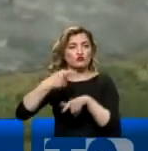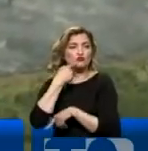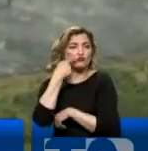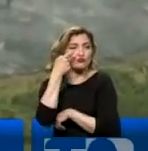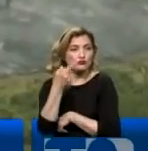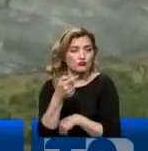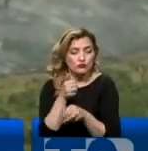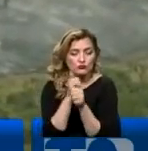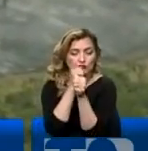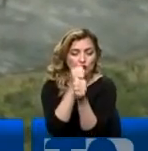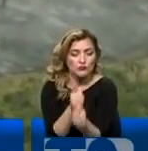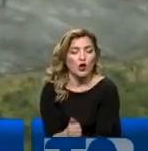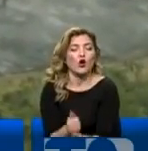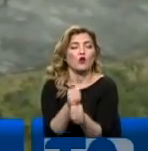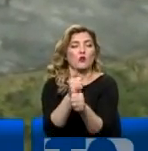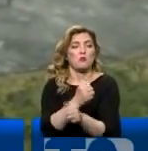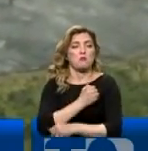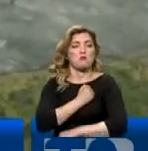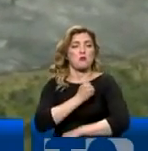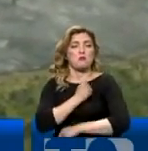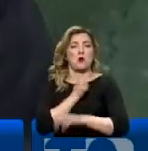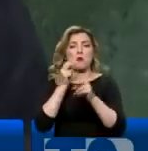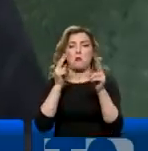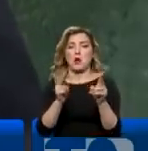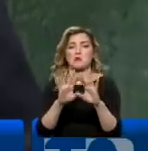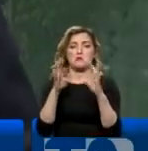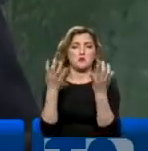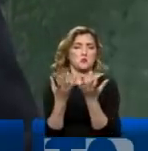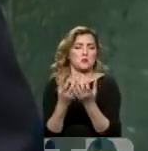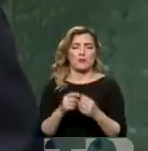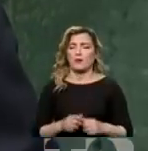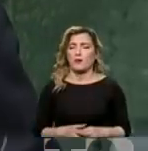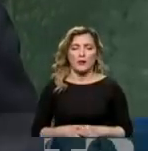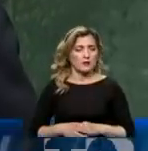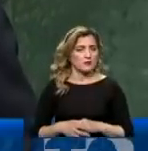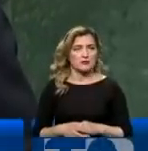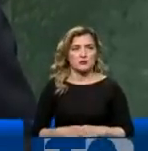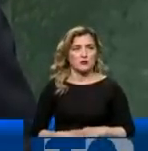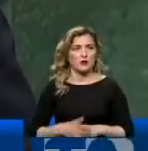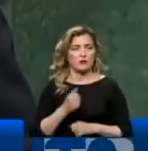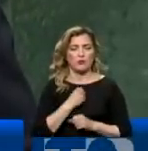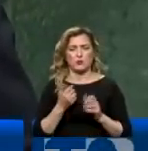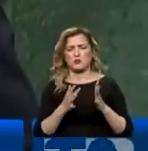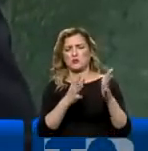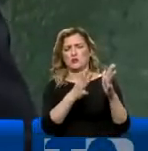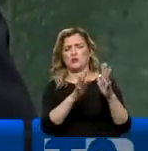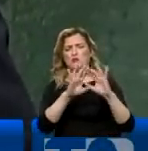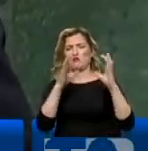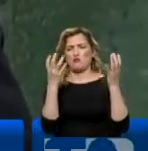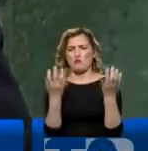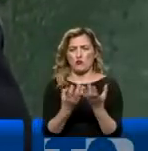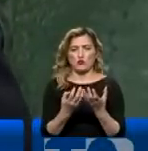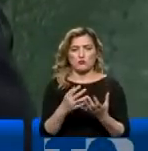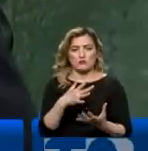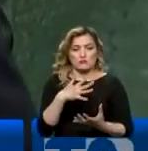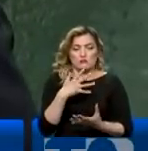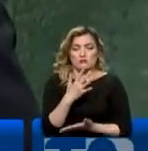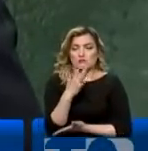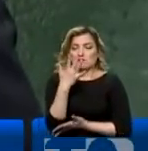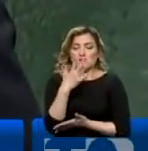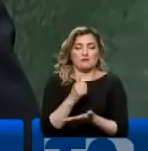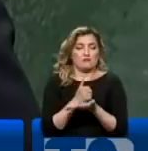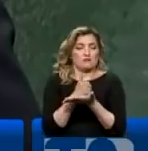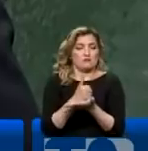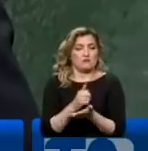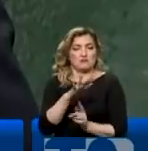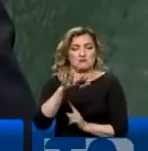la Amazonía no es patrimonio de la humanidad. Decir que nuestro bosque es el pulmón del mundo no tiene sentido.